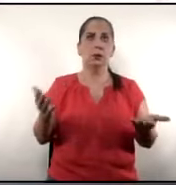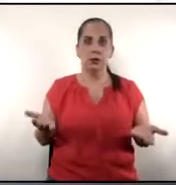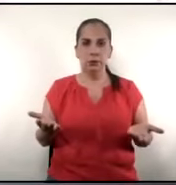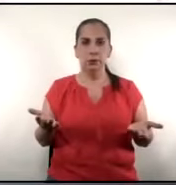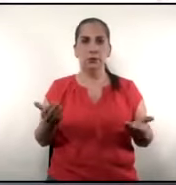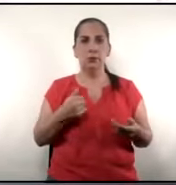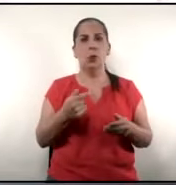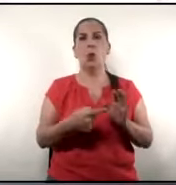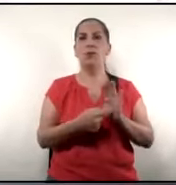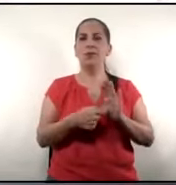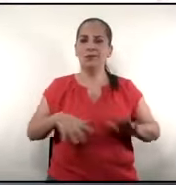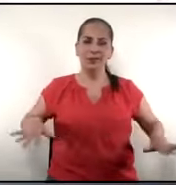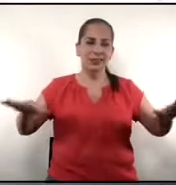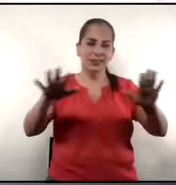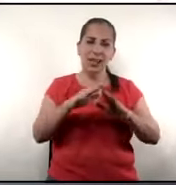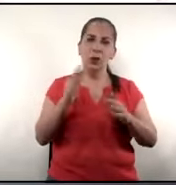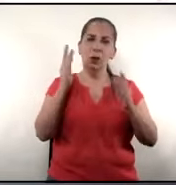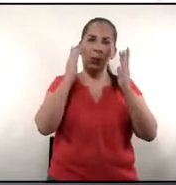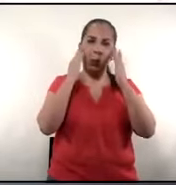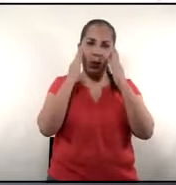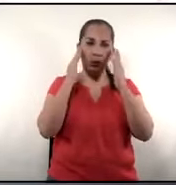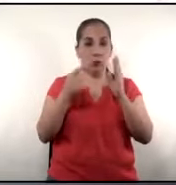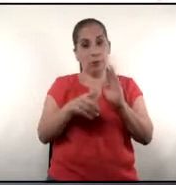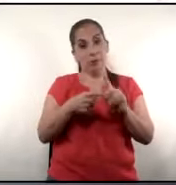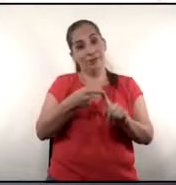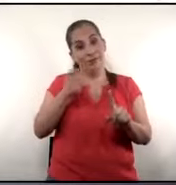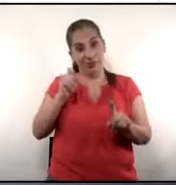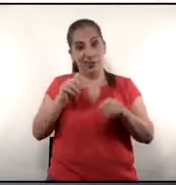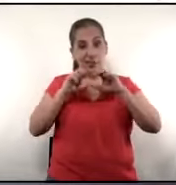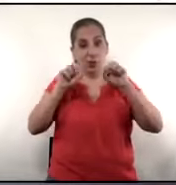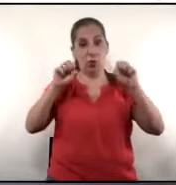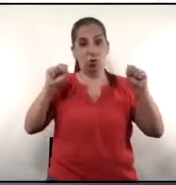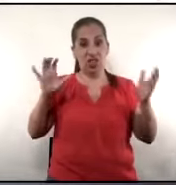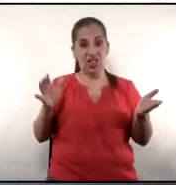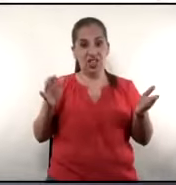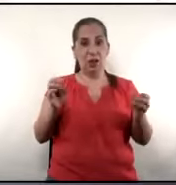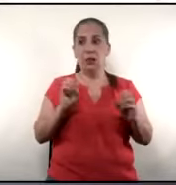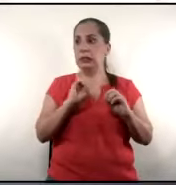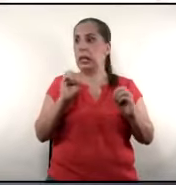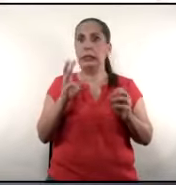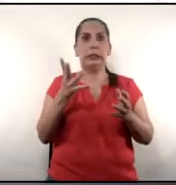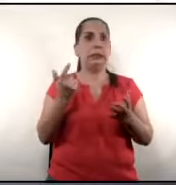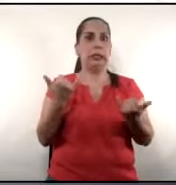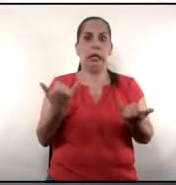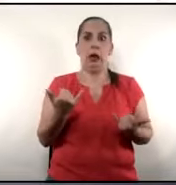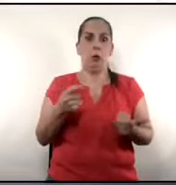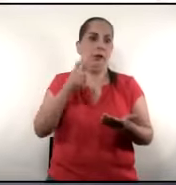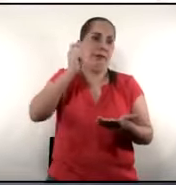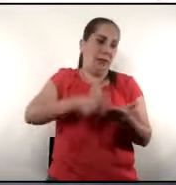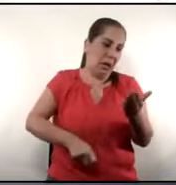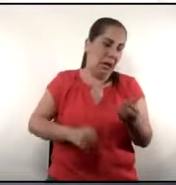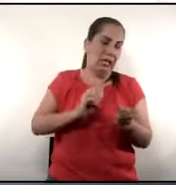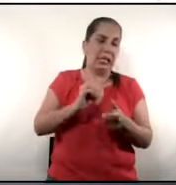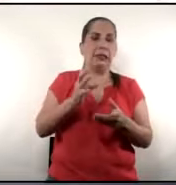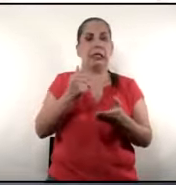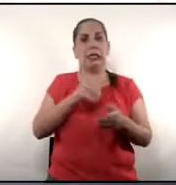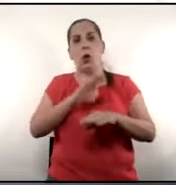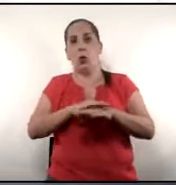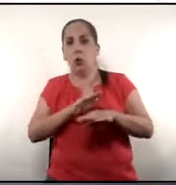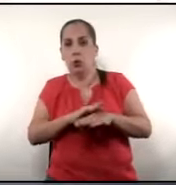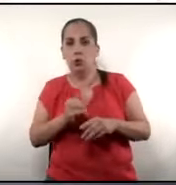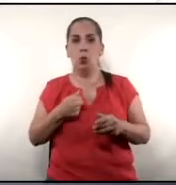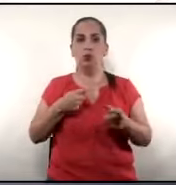escenario preocupante derivado ahora de la cochinilla, por ejemplo, y es que nadie quiere firmar nada, nadie quiere adjudicaciones, permisos,